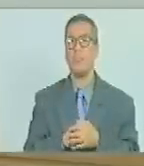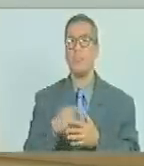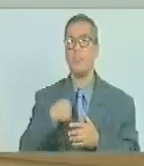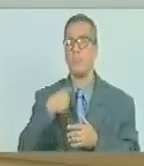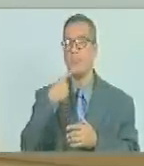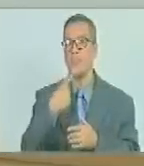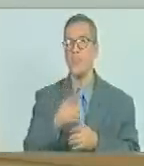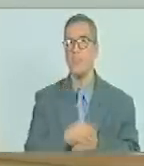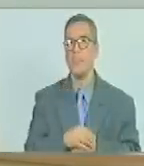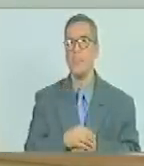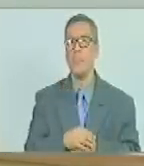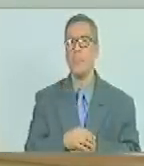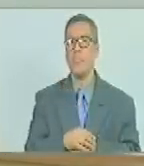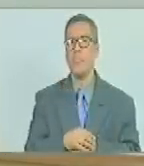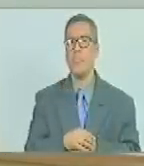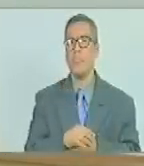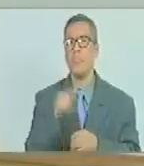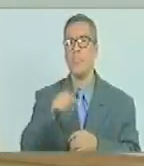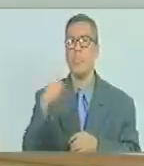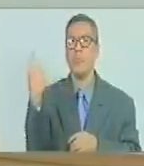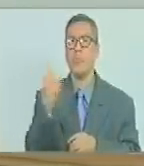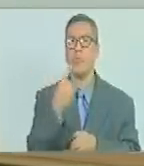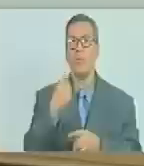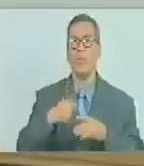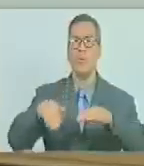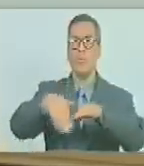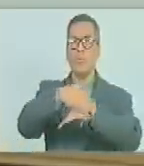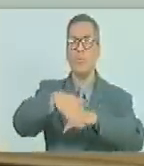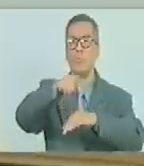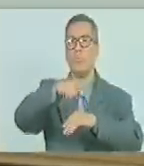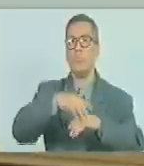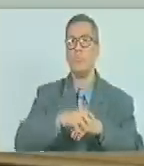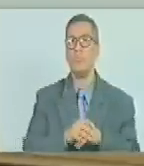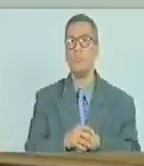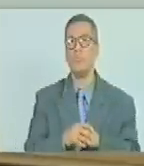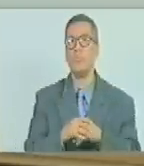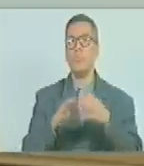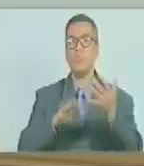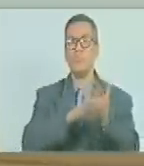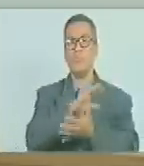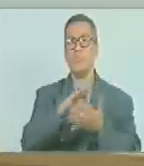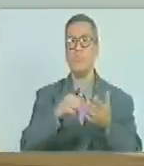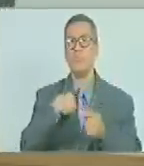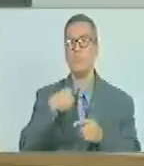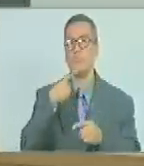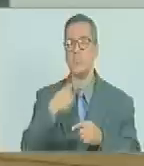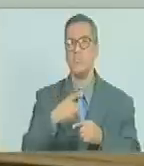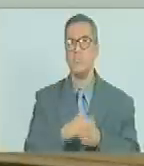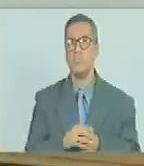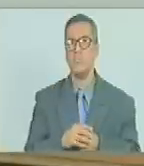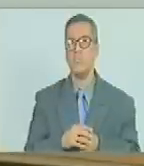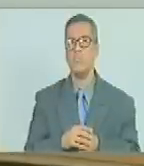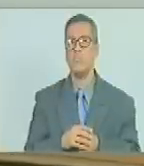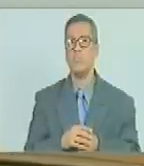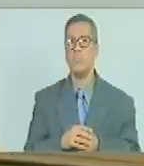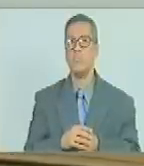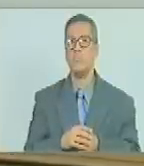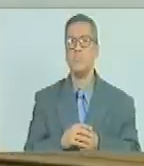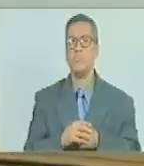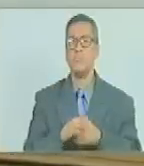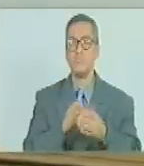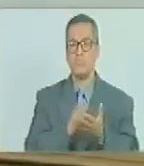confesó que llevó a Venezuela al borde del colapso, está confesando que por la